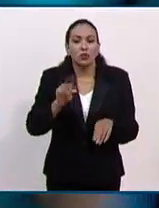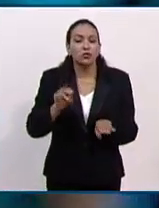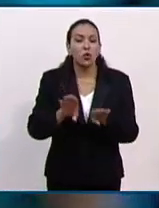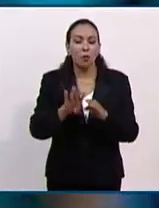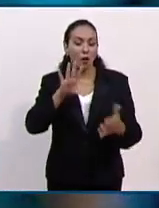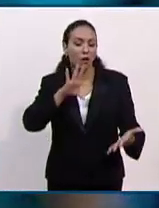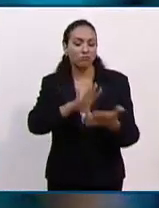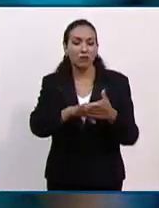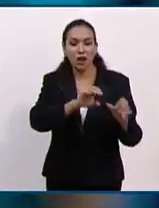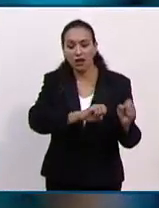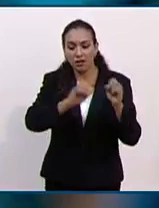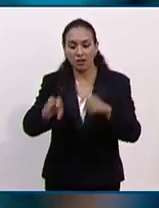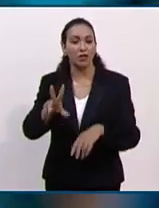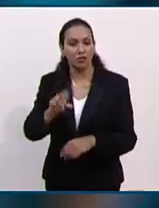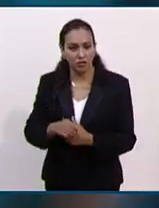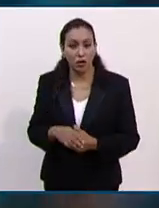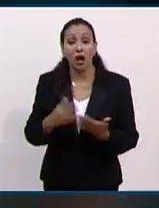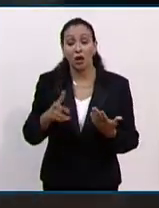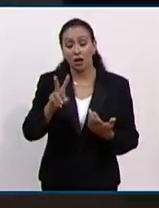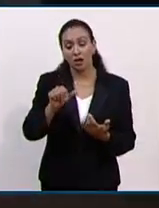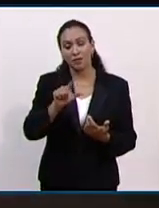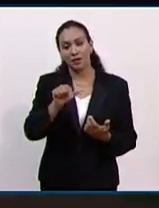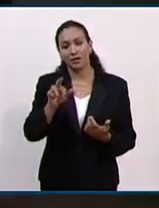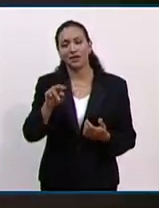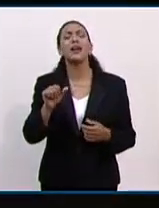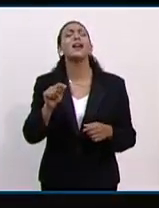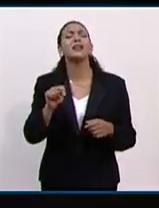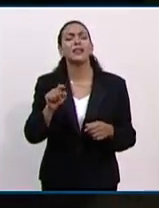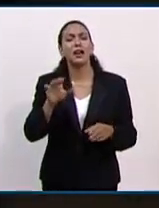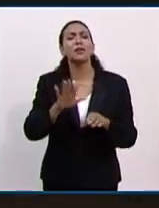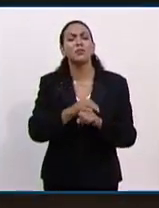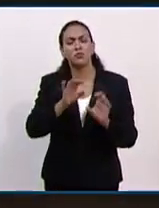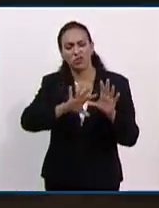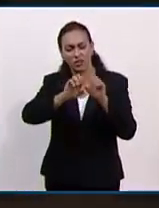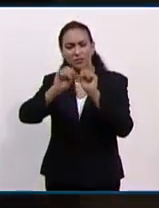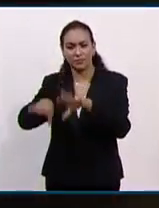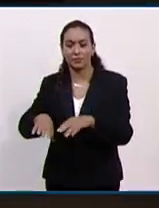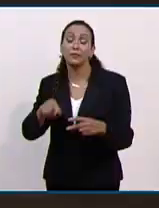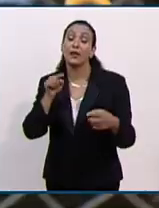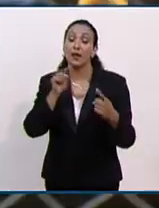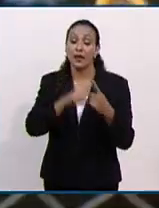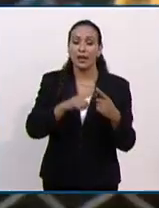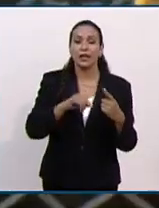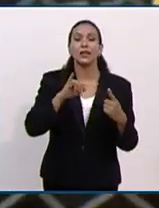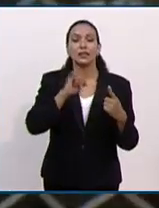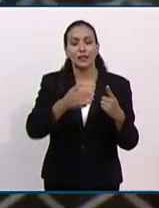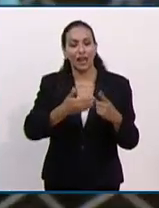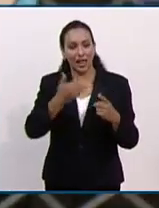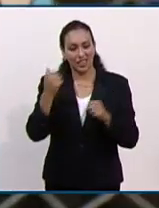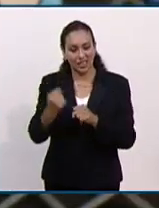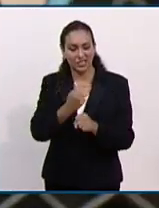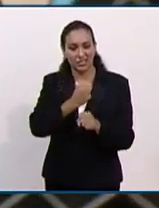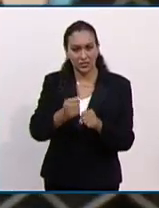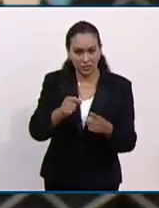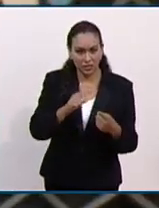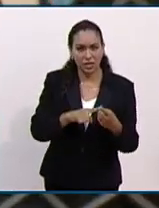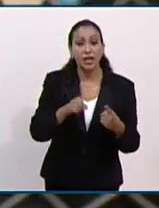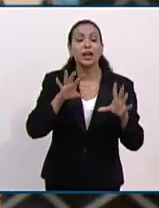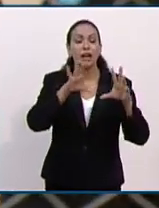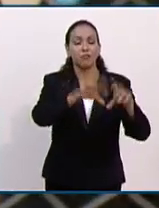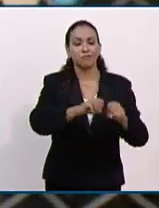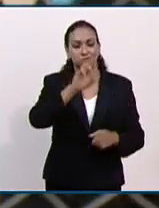anticipada. Vallarta es procesado por los delitos de delincuencia organizada y secuestro. Fue víctima de tortura y su detención fue